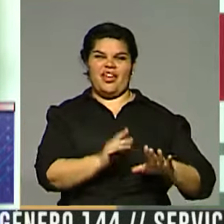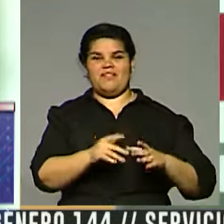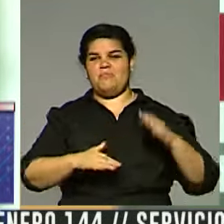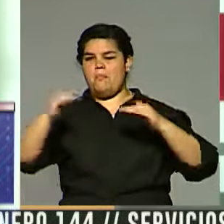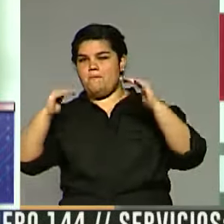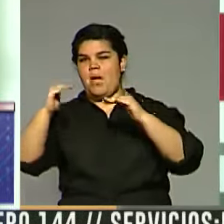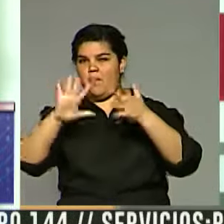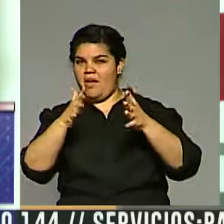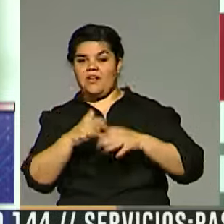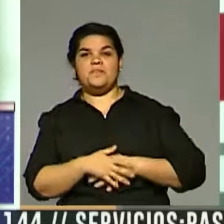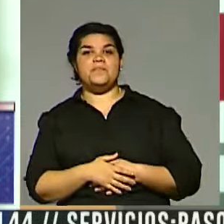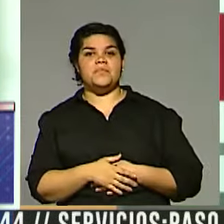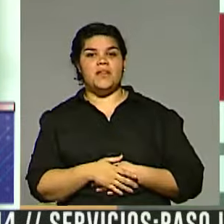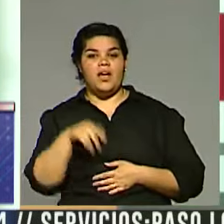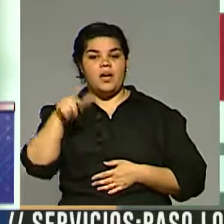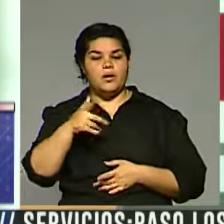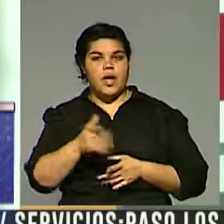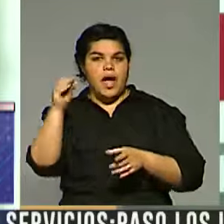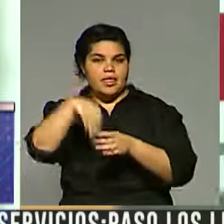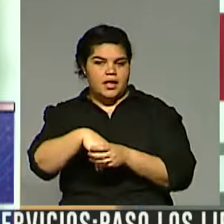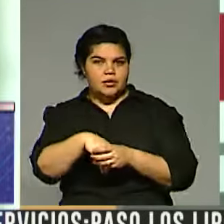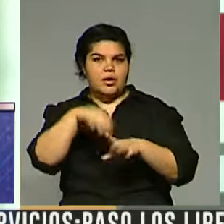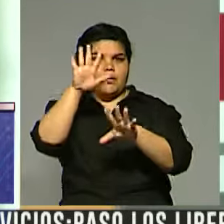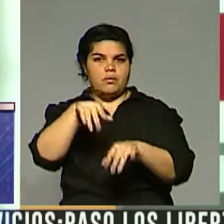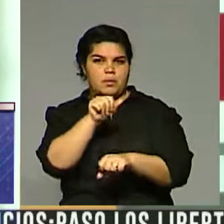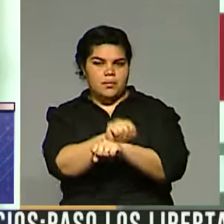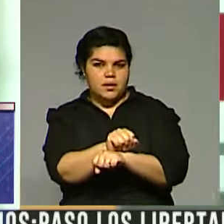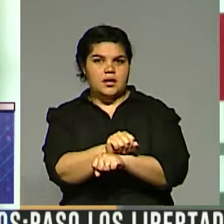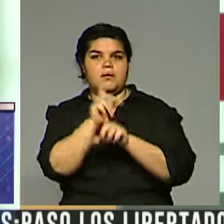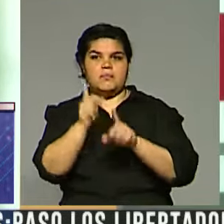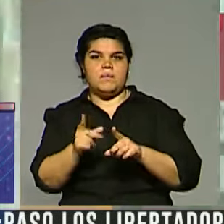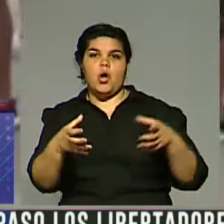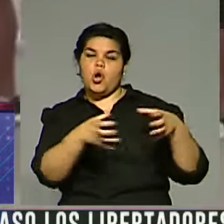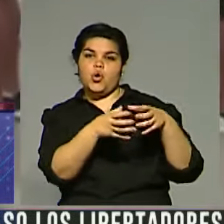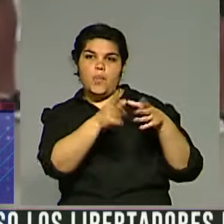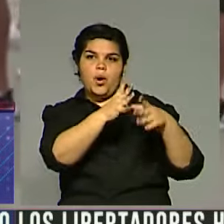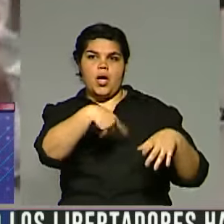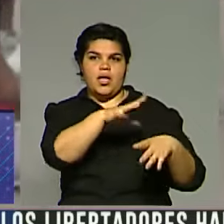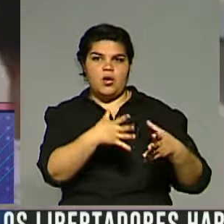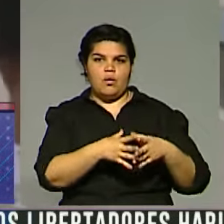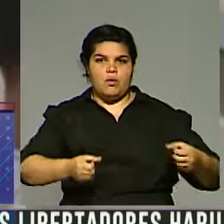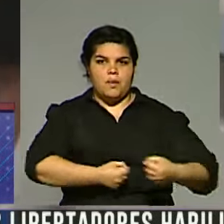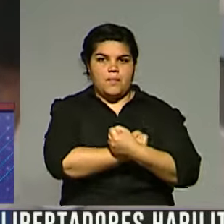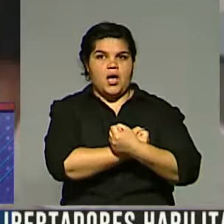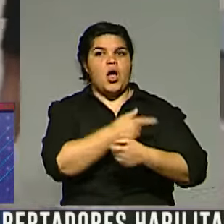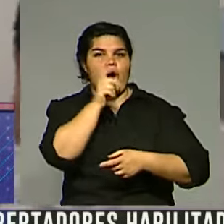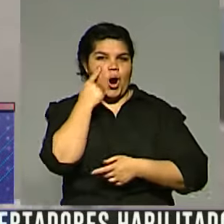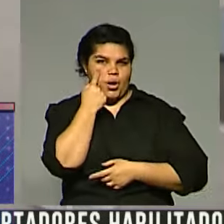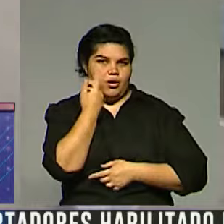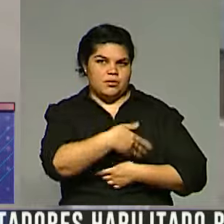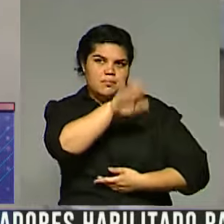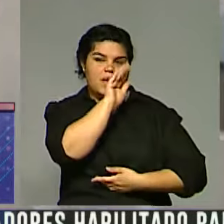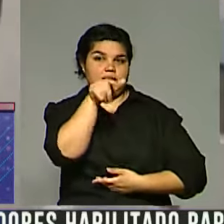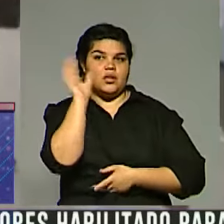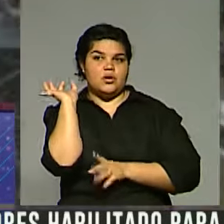hicieron algunas actividades dentro del penal 48 con los internos, con los espartanos, que tienen un equipo que es el equipo más reconocido. Miren, ahí vemos las imágenes cuando